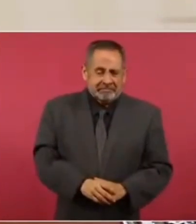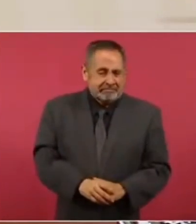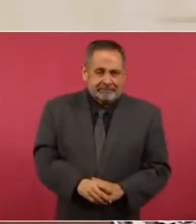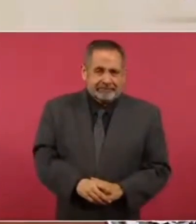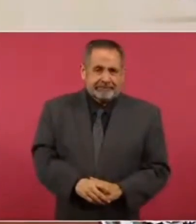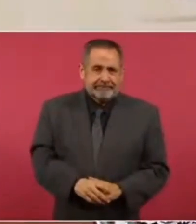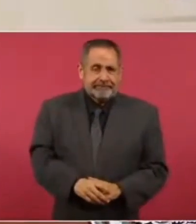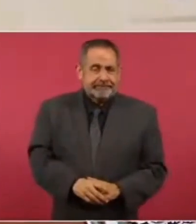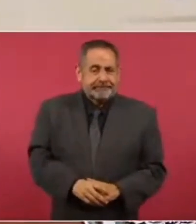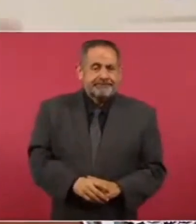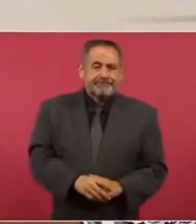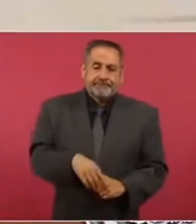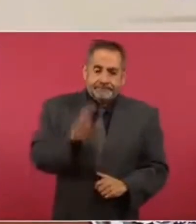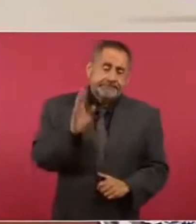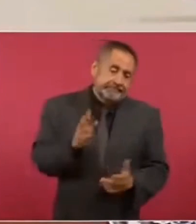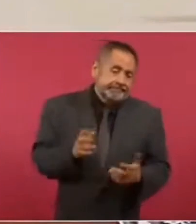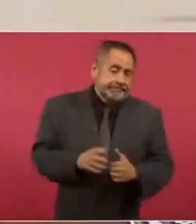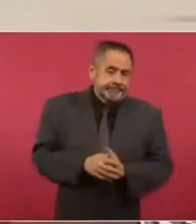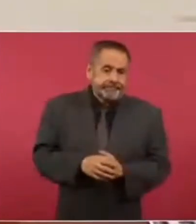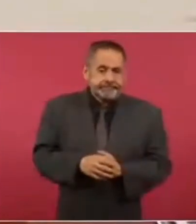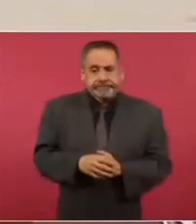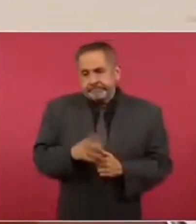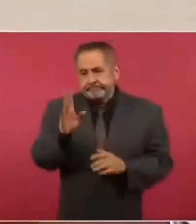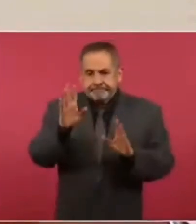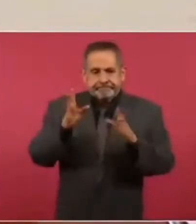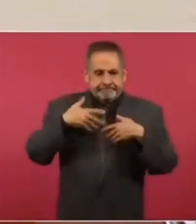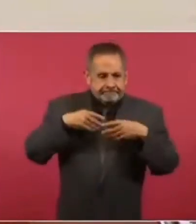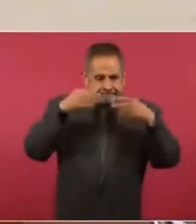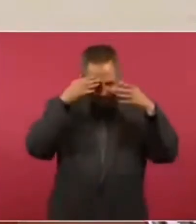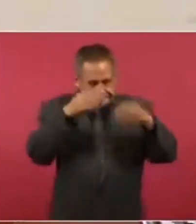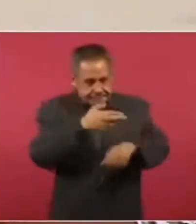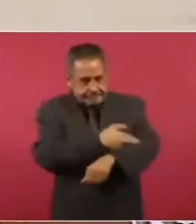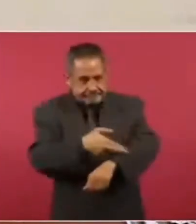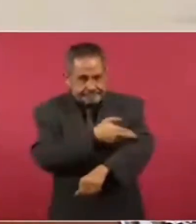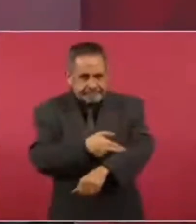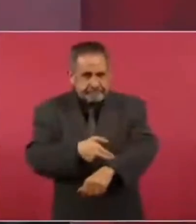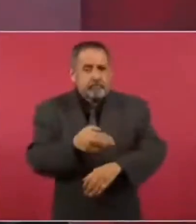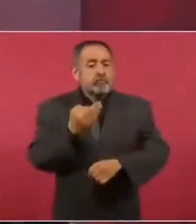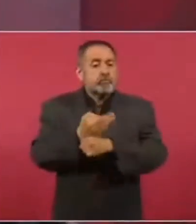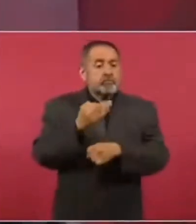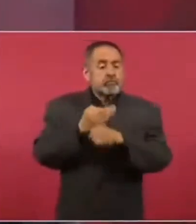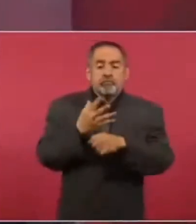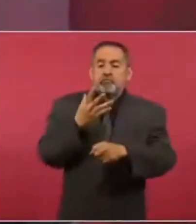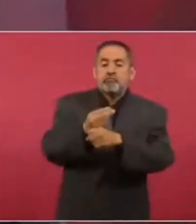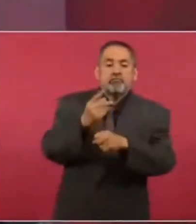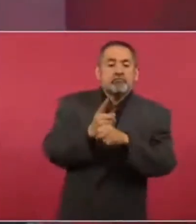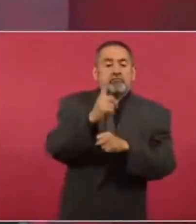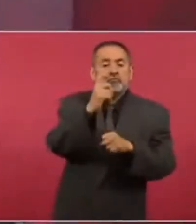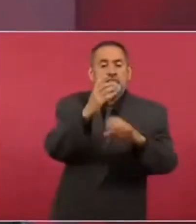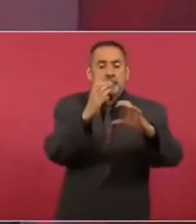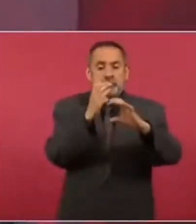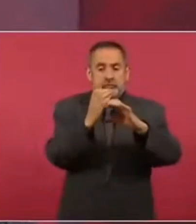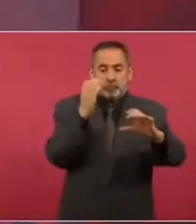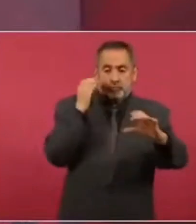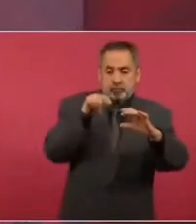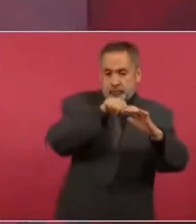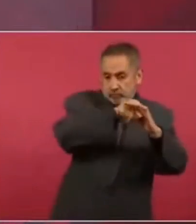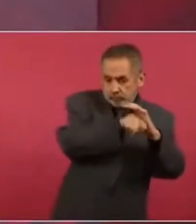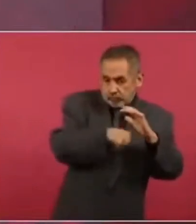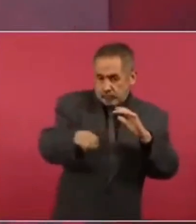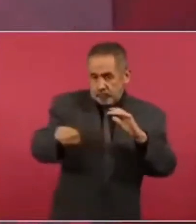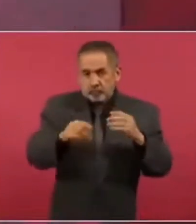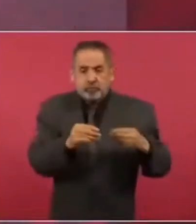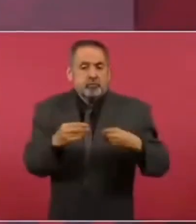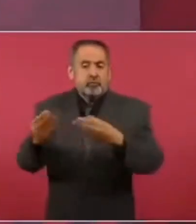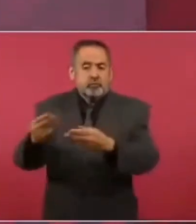Entonces, ya estábamos atendiendo eso, se está construyendo un acueducto para que